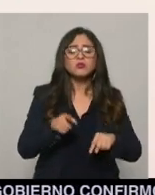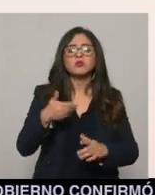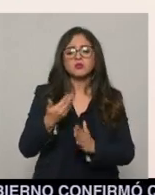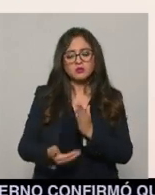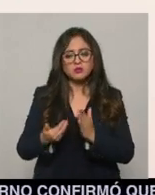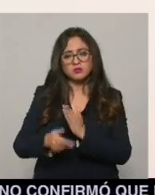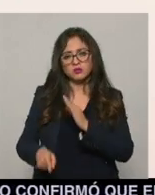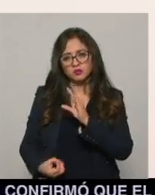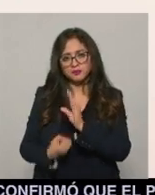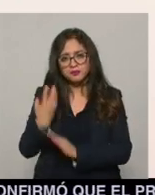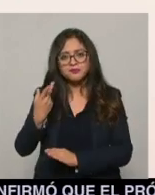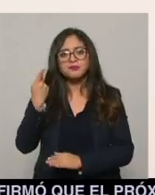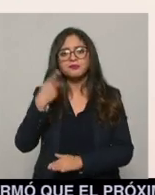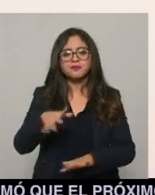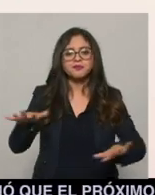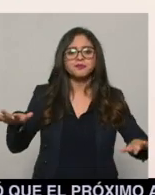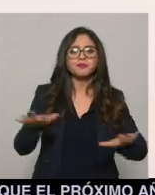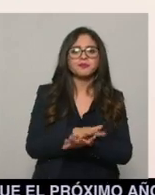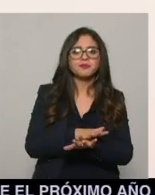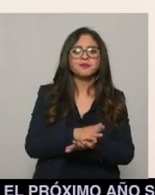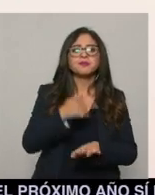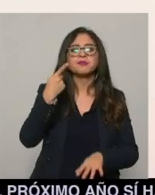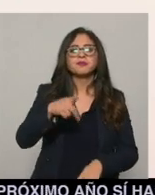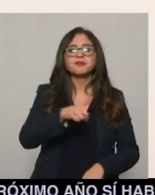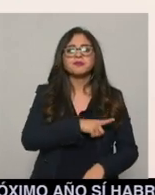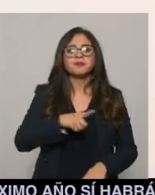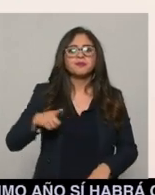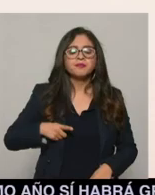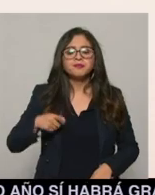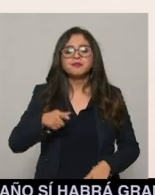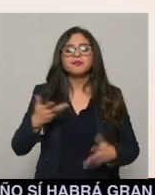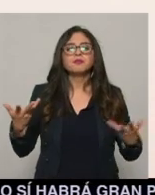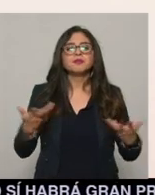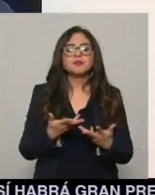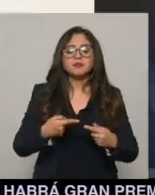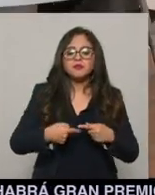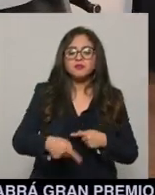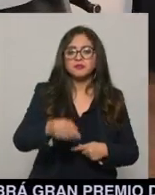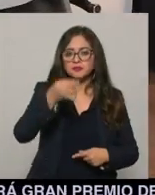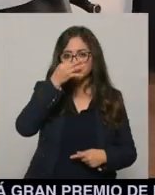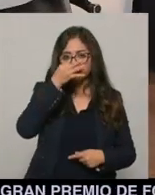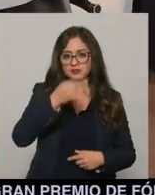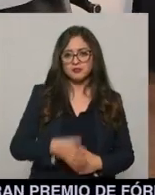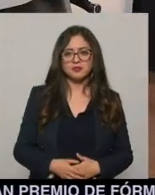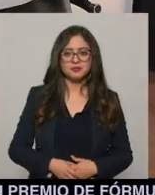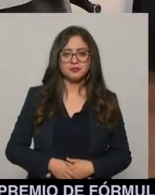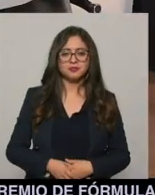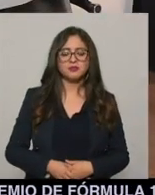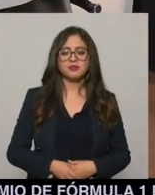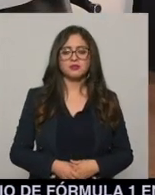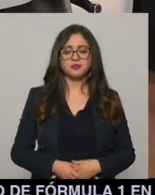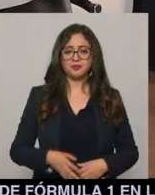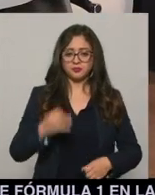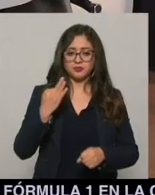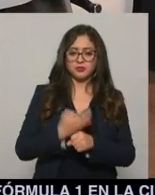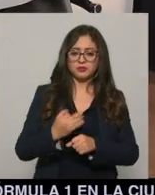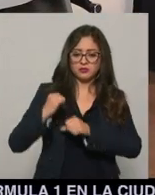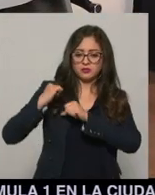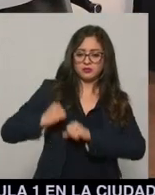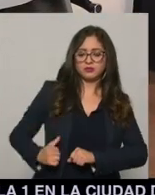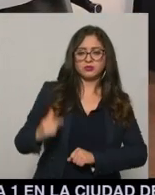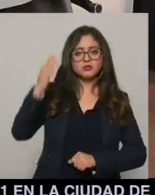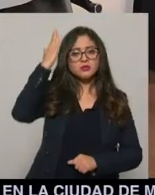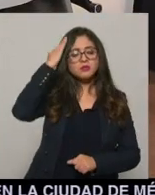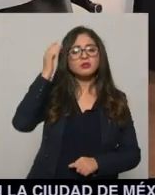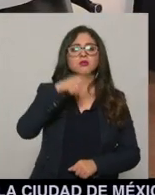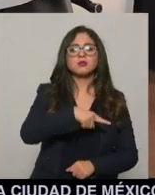cambio radical de fondo, pero se tiene que empezar de algún lado y en algún momento. Entonces, el papel en este momento del titular de la Secretaría de Seguridad